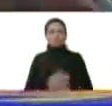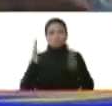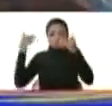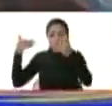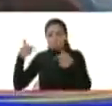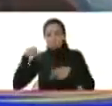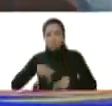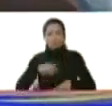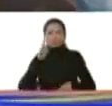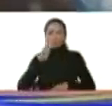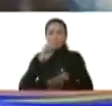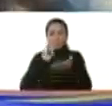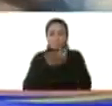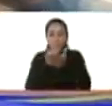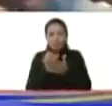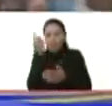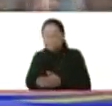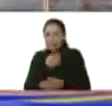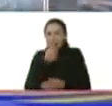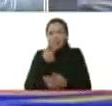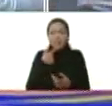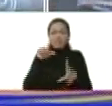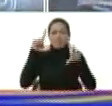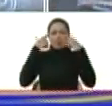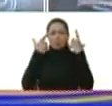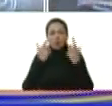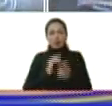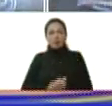Vengan para que vean la belleza de La Guaira.